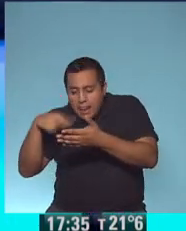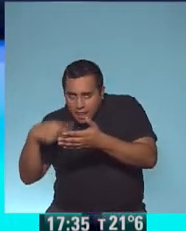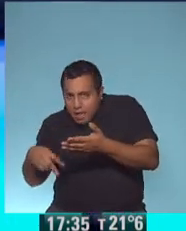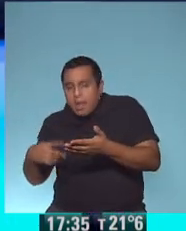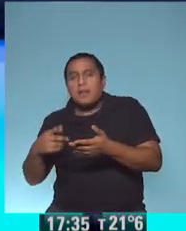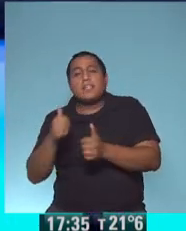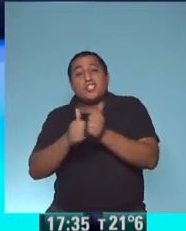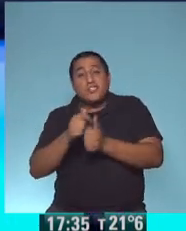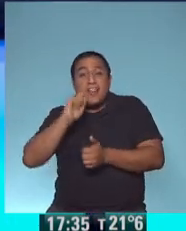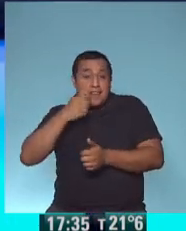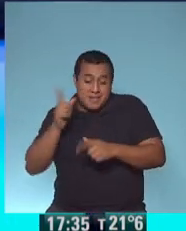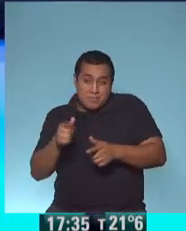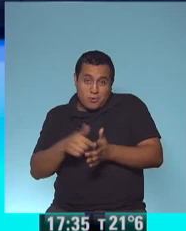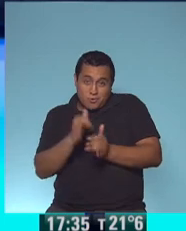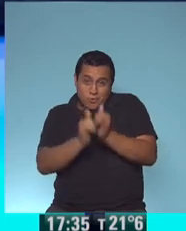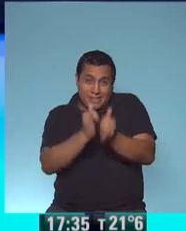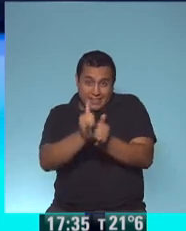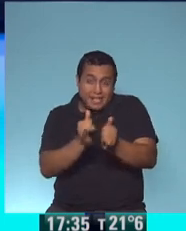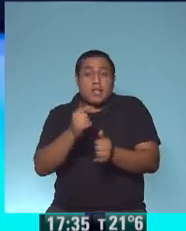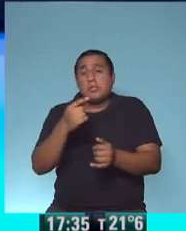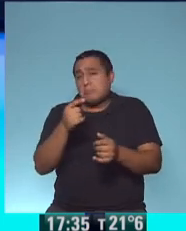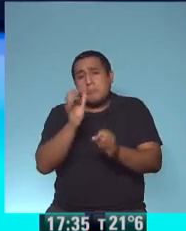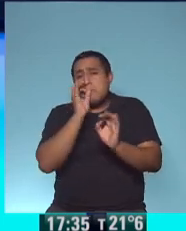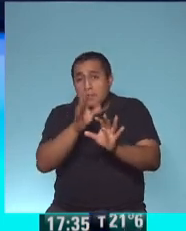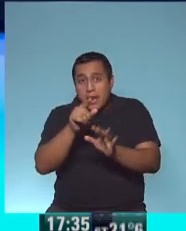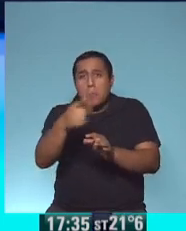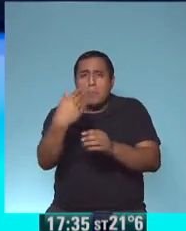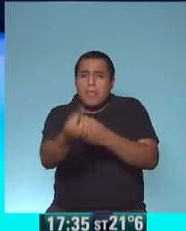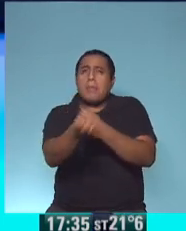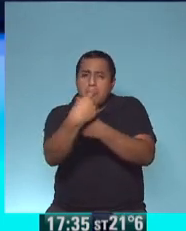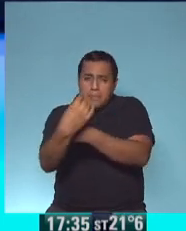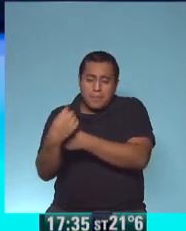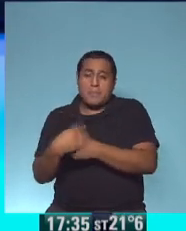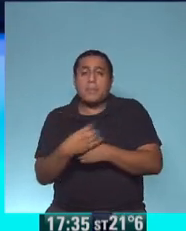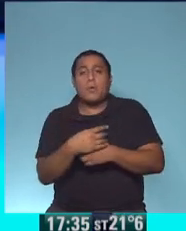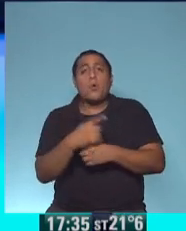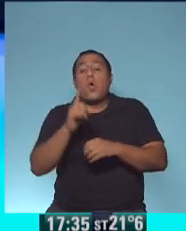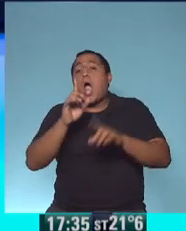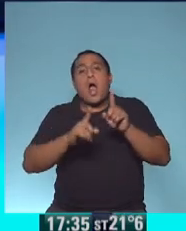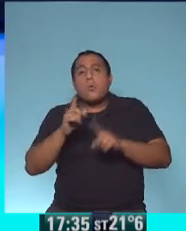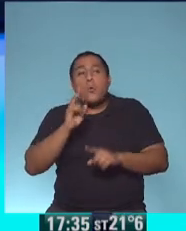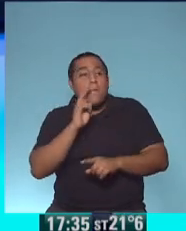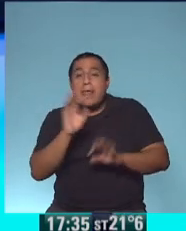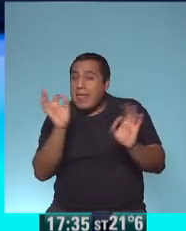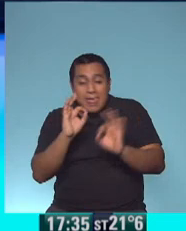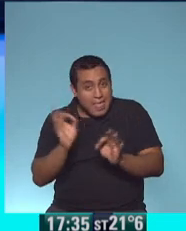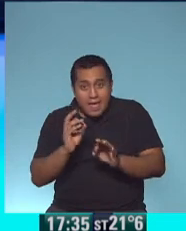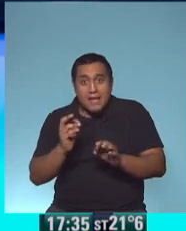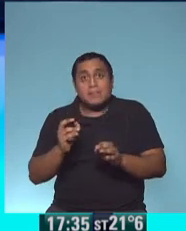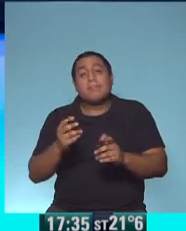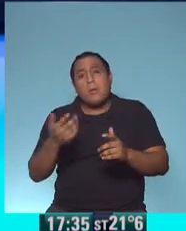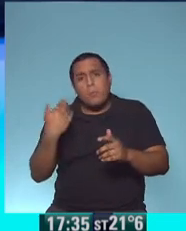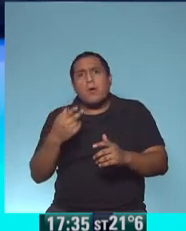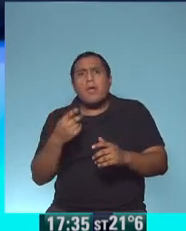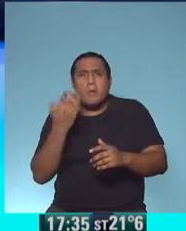tan linda como esta. Todo lo que quieran nos los pueden compartir acá mismo. Y si se perdieron alguna parte de alguno de los capítulos,